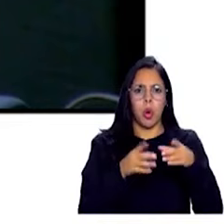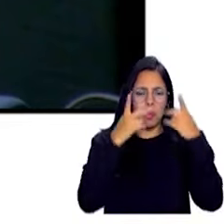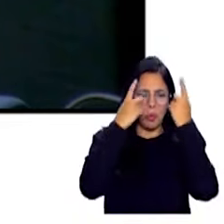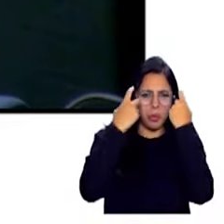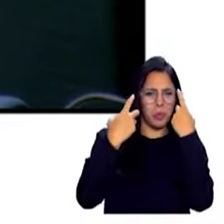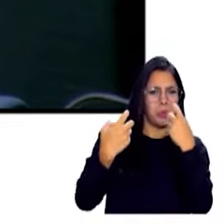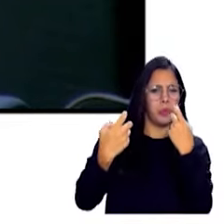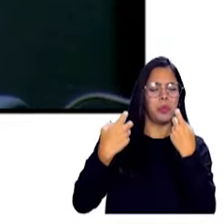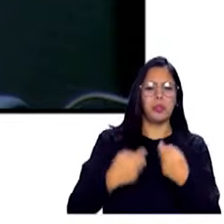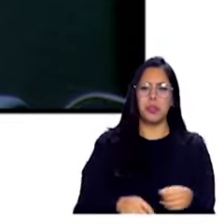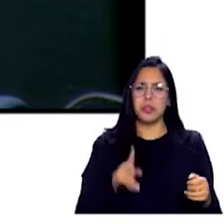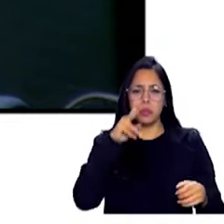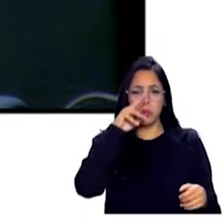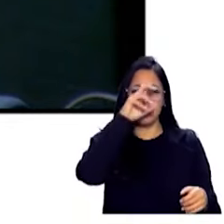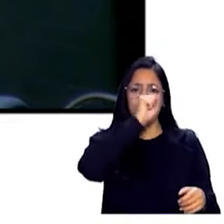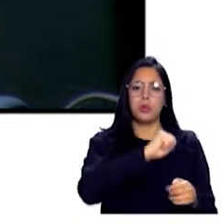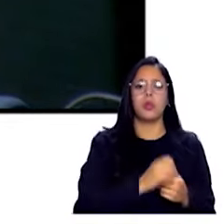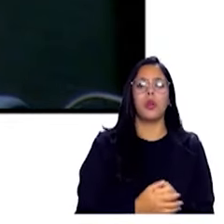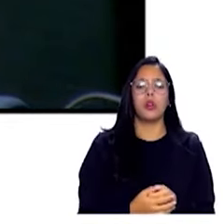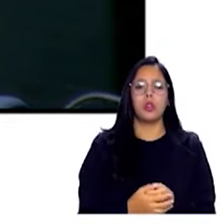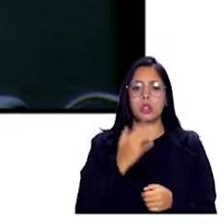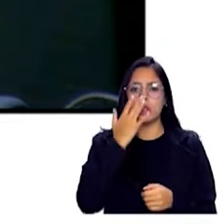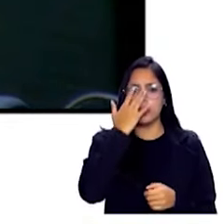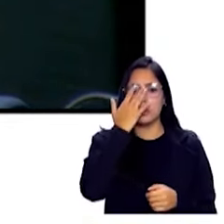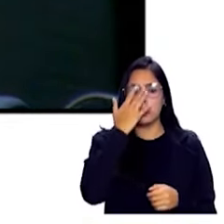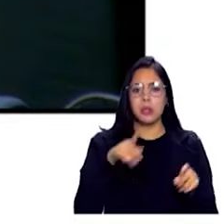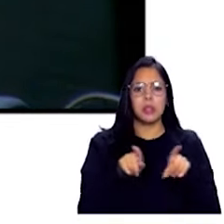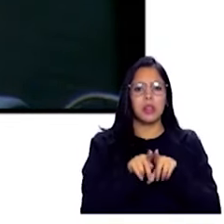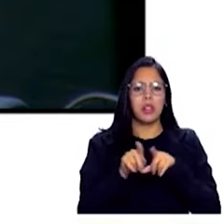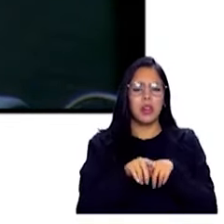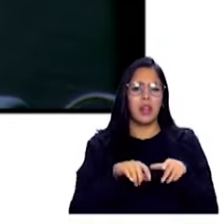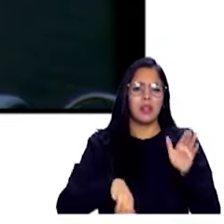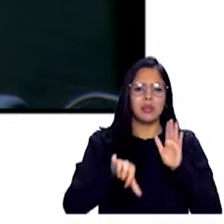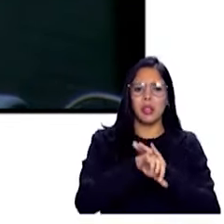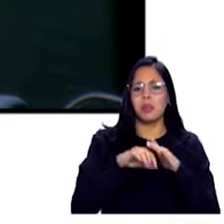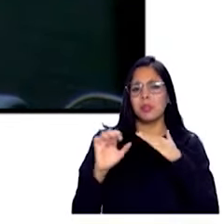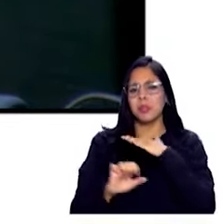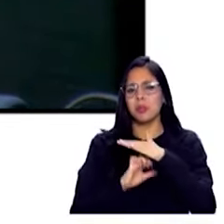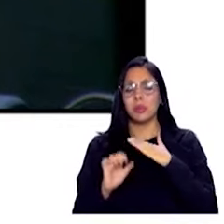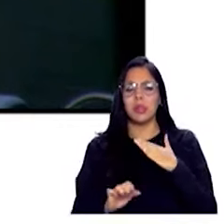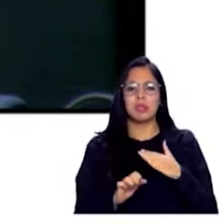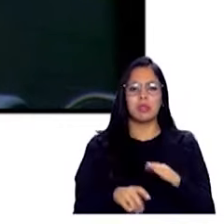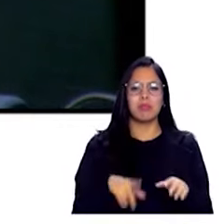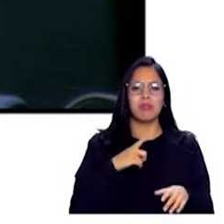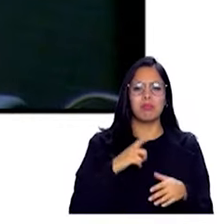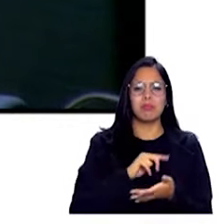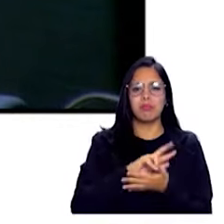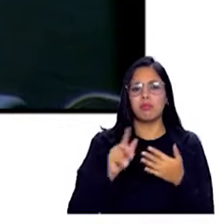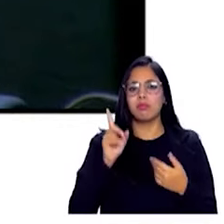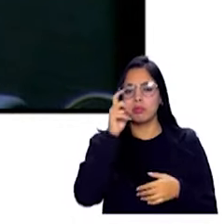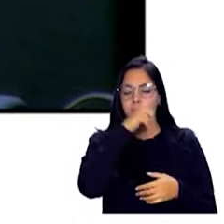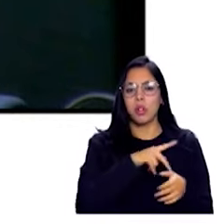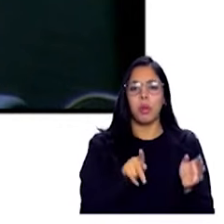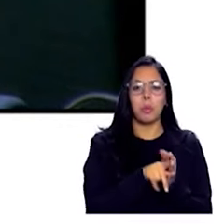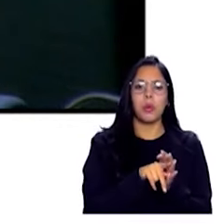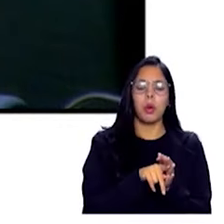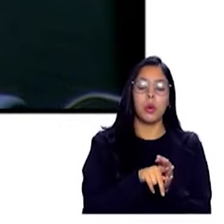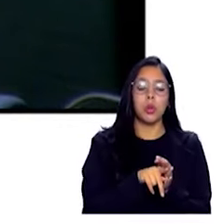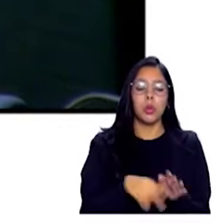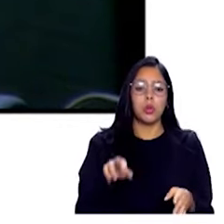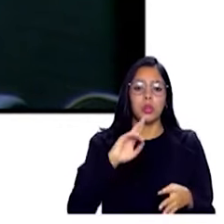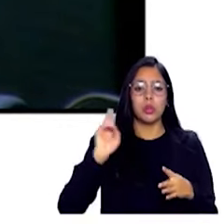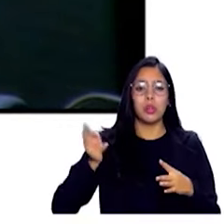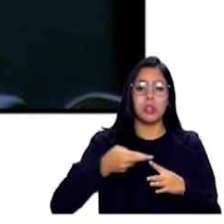empresa donde la complejidad jurídica de Los recursos es altísima Y Entonces a veces decimos hemos